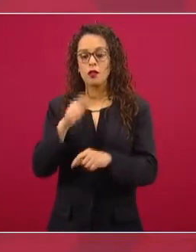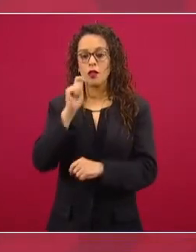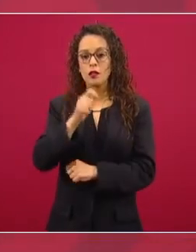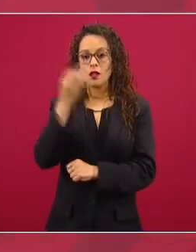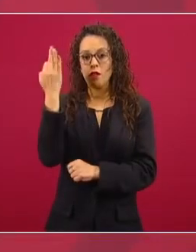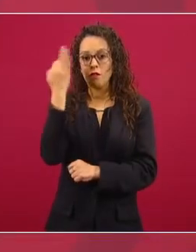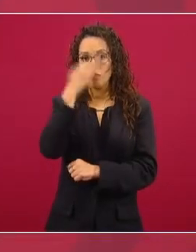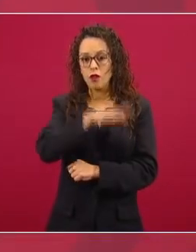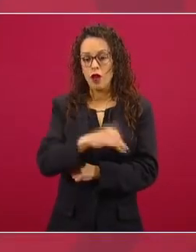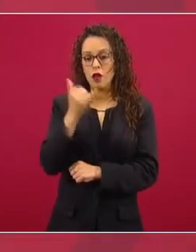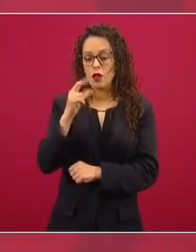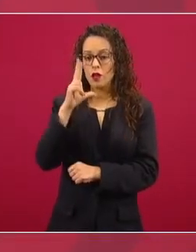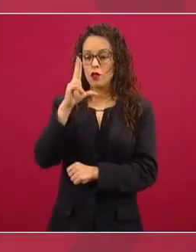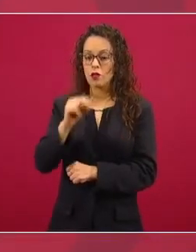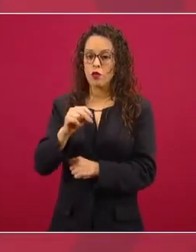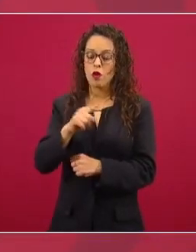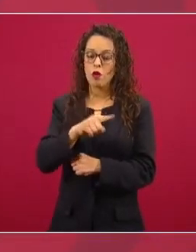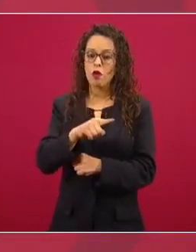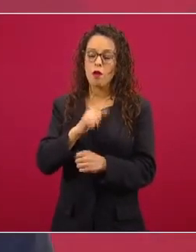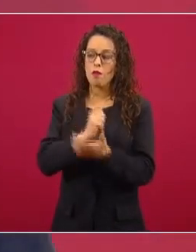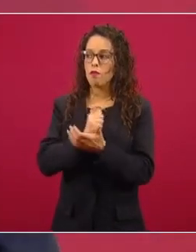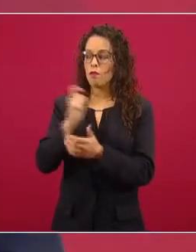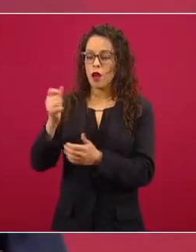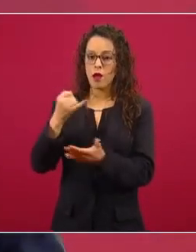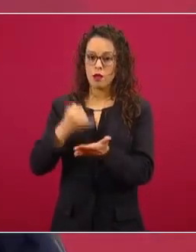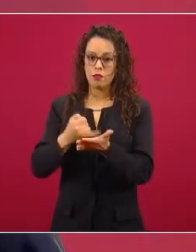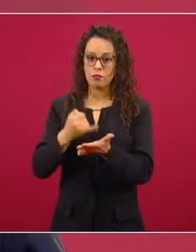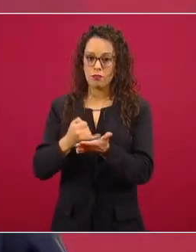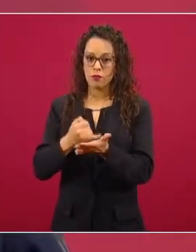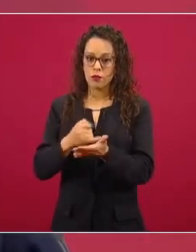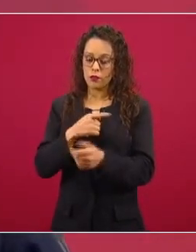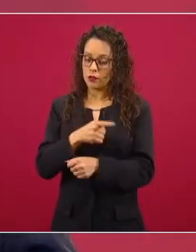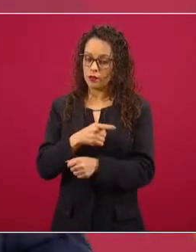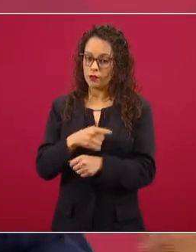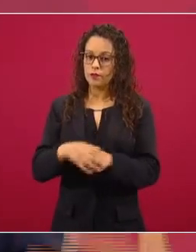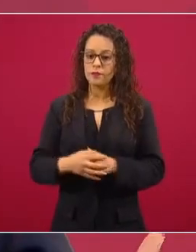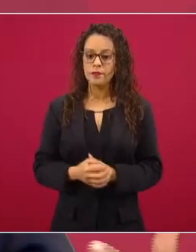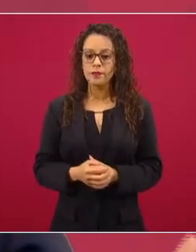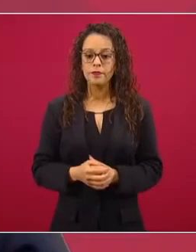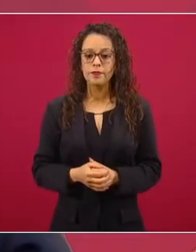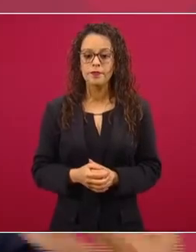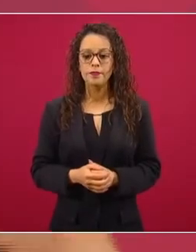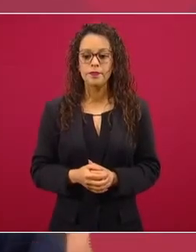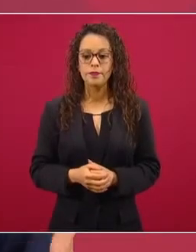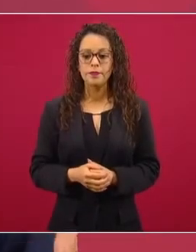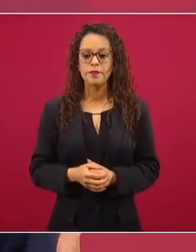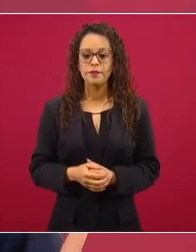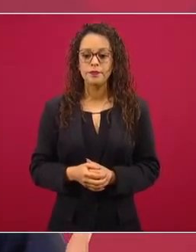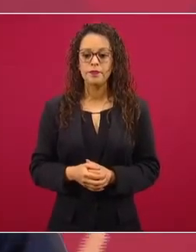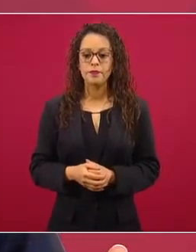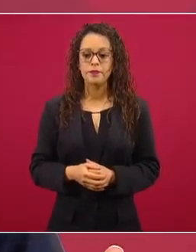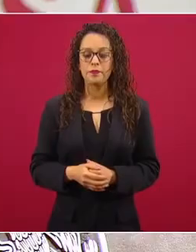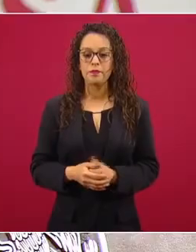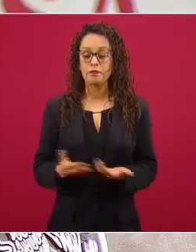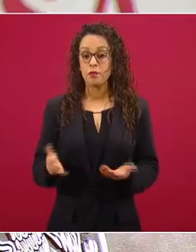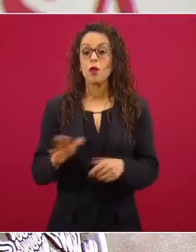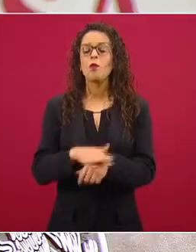fraudes fiscales, porque si no tenemos